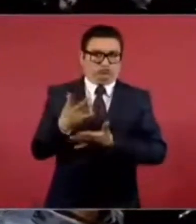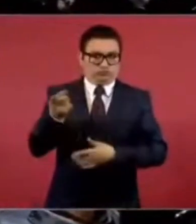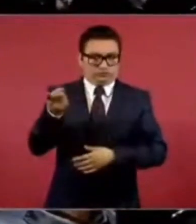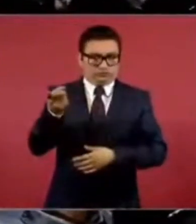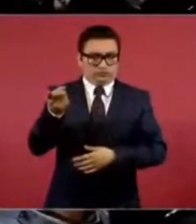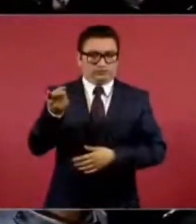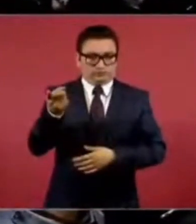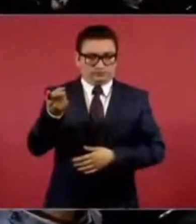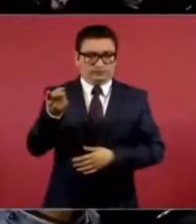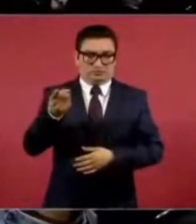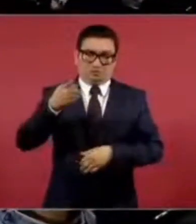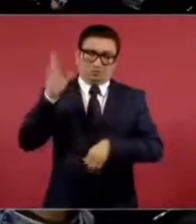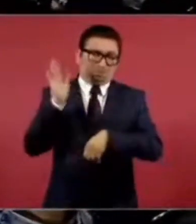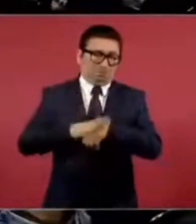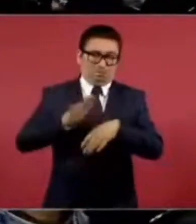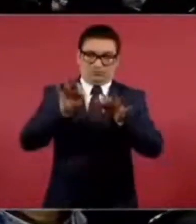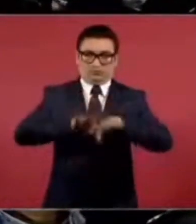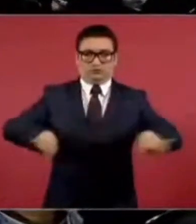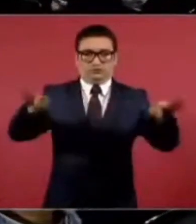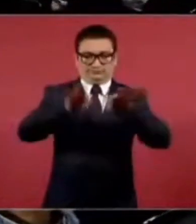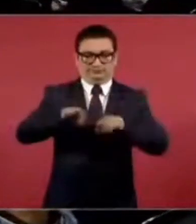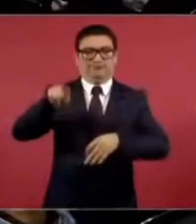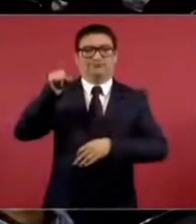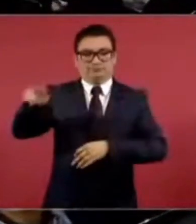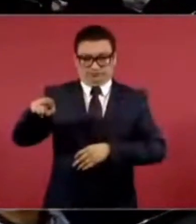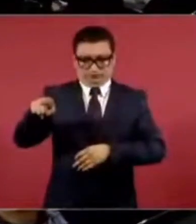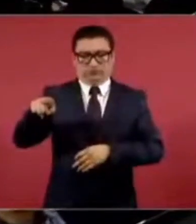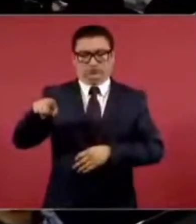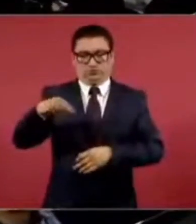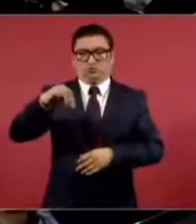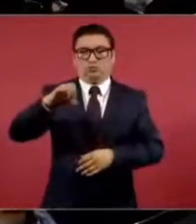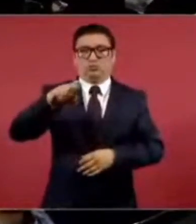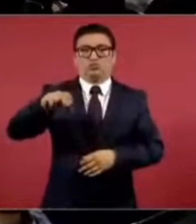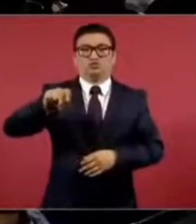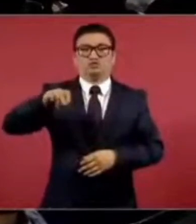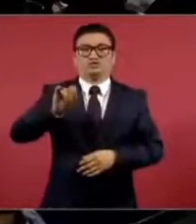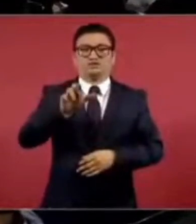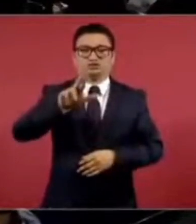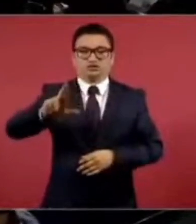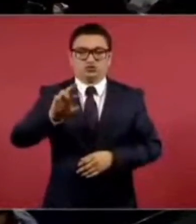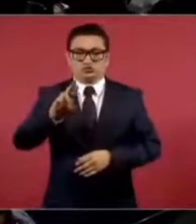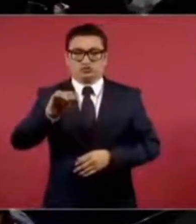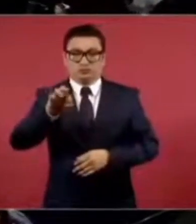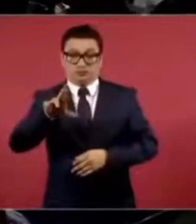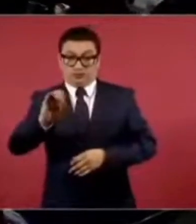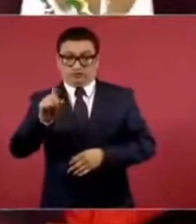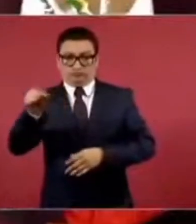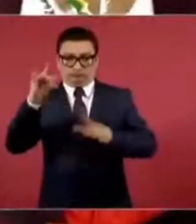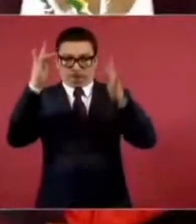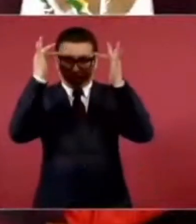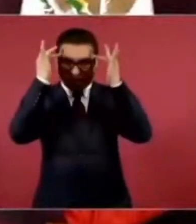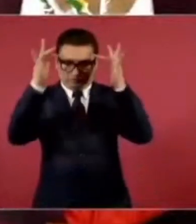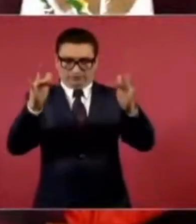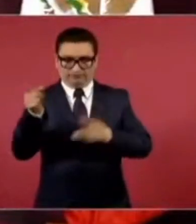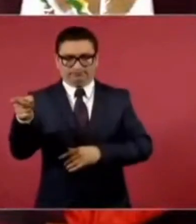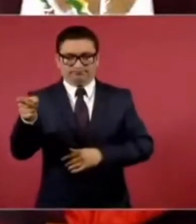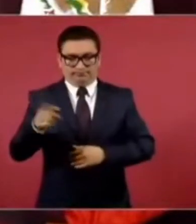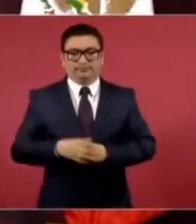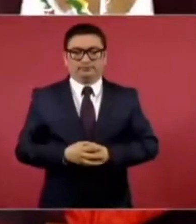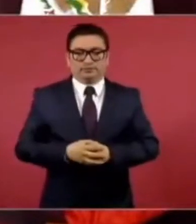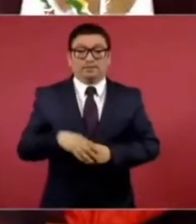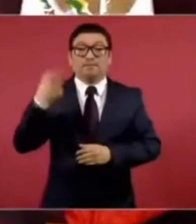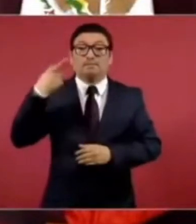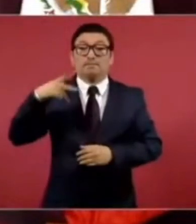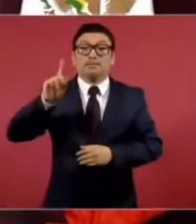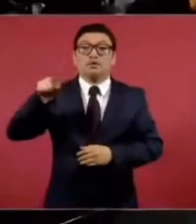más importante que Monseñor Romero. Es un santo. Pero venía de